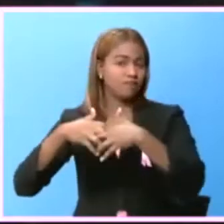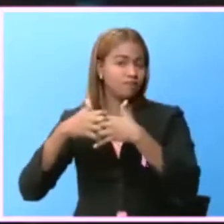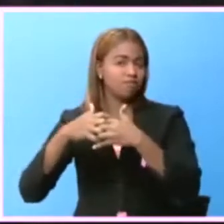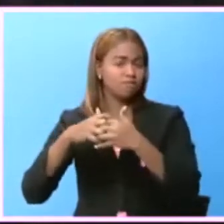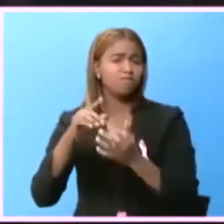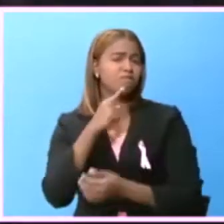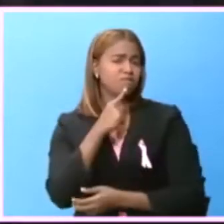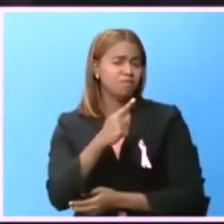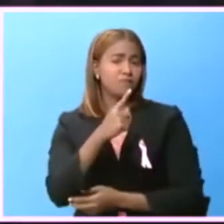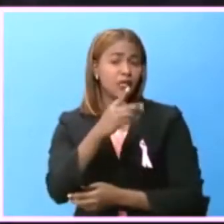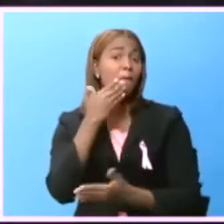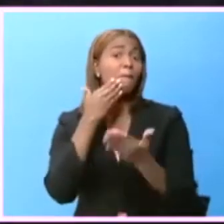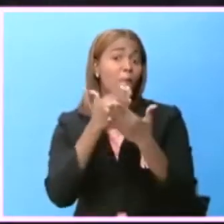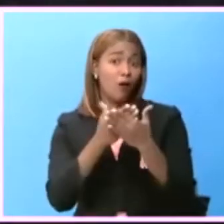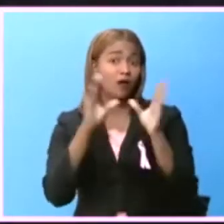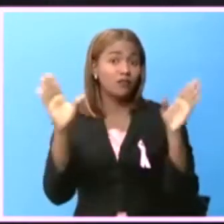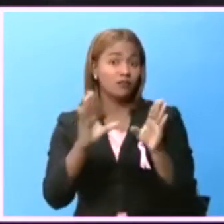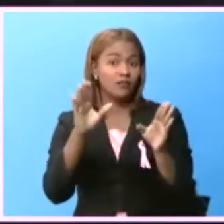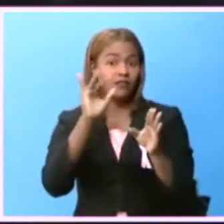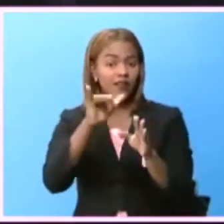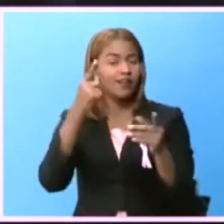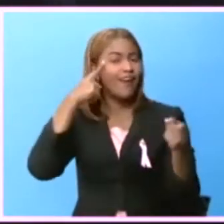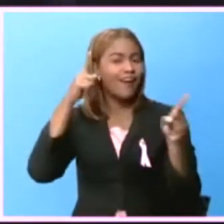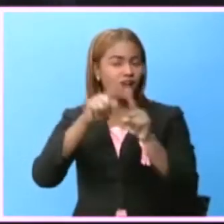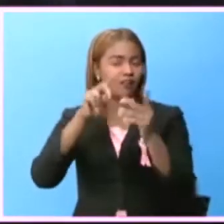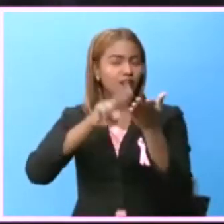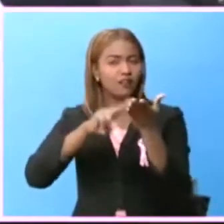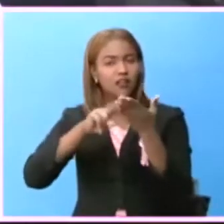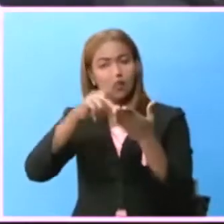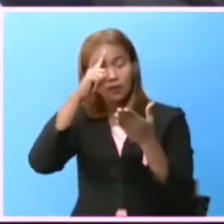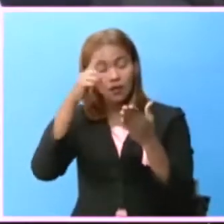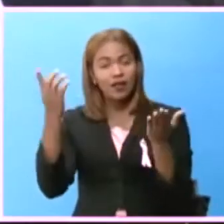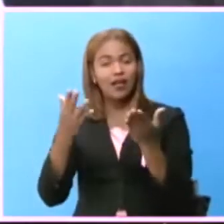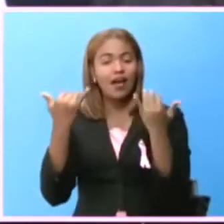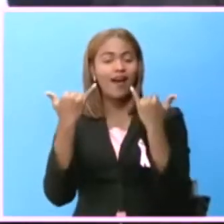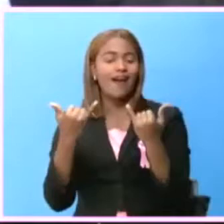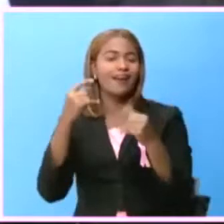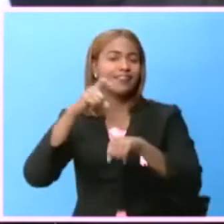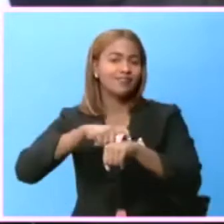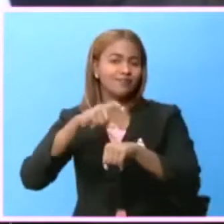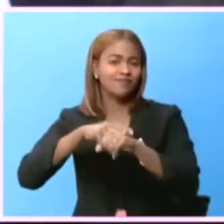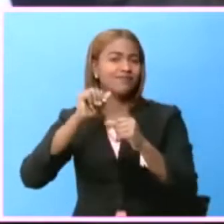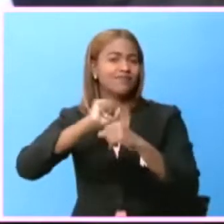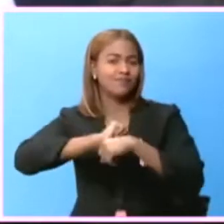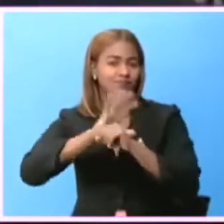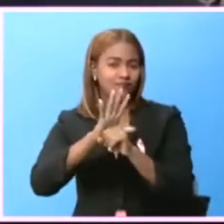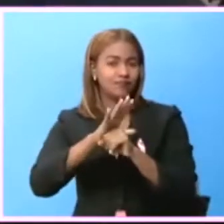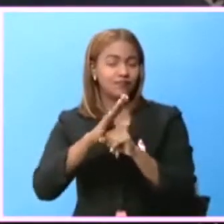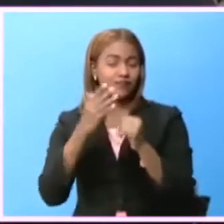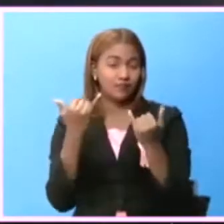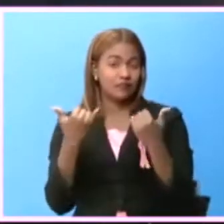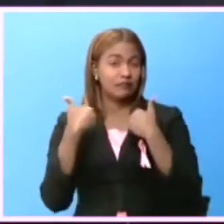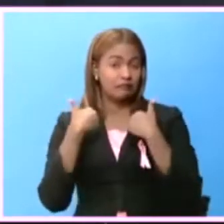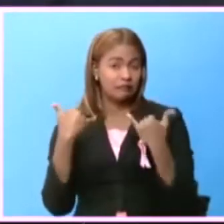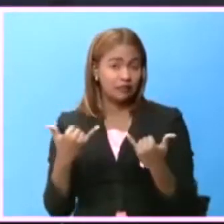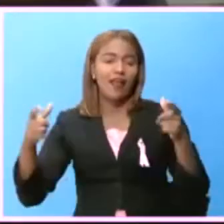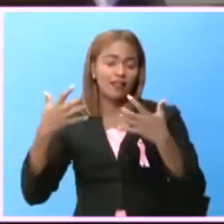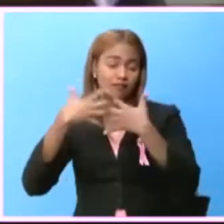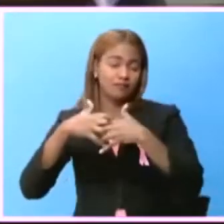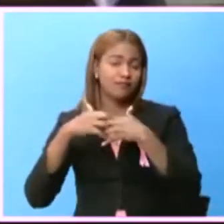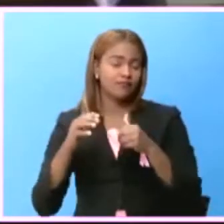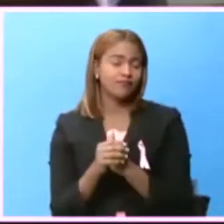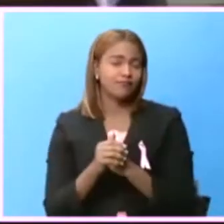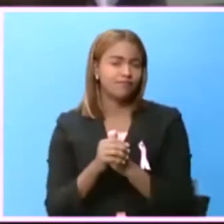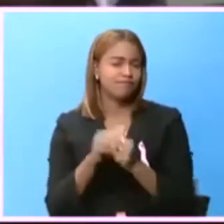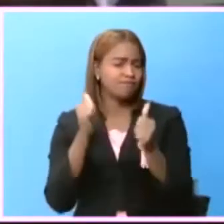covid-19 ha impactado el turismo y otras industrias en virtud del acuerdo los Estados Unidos y la República